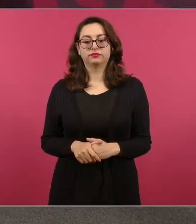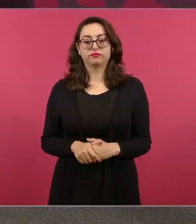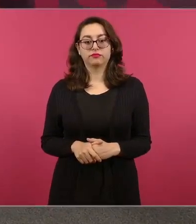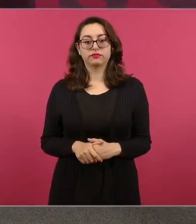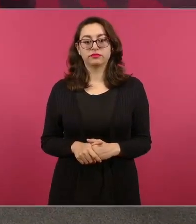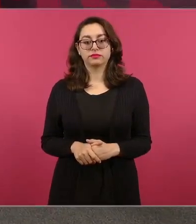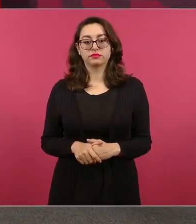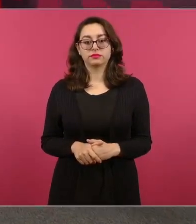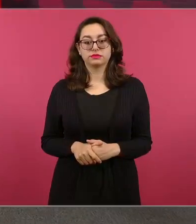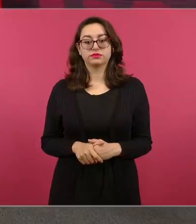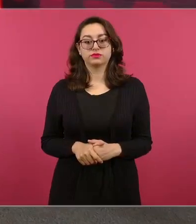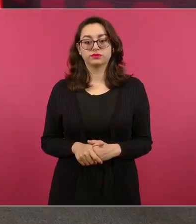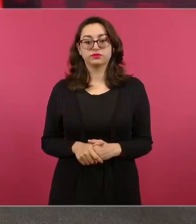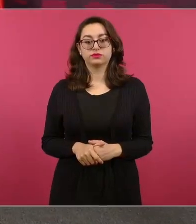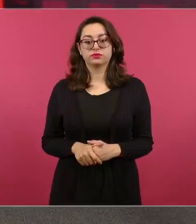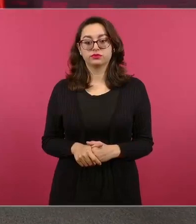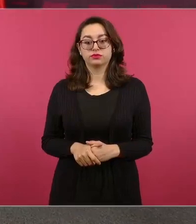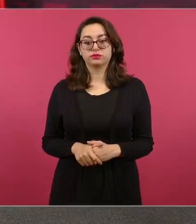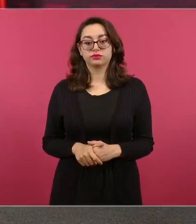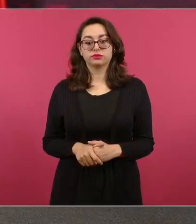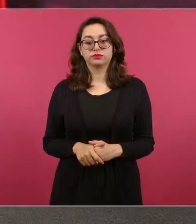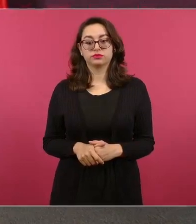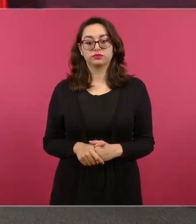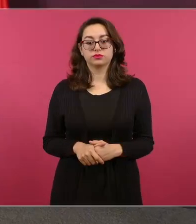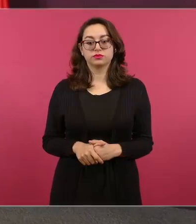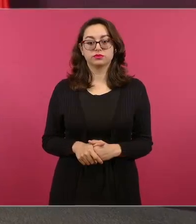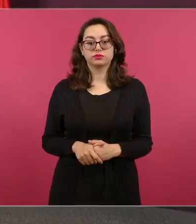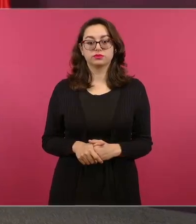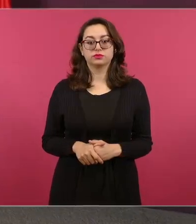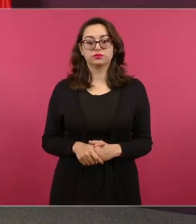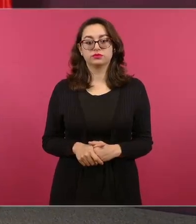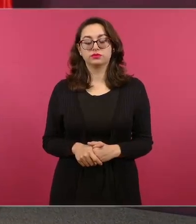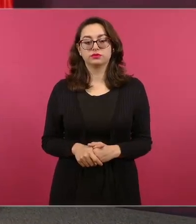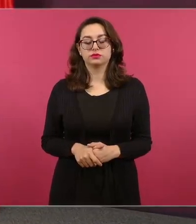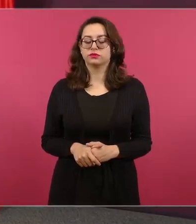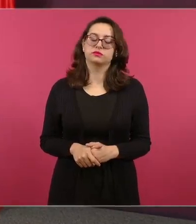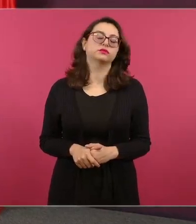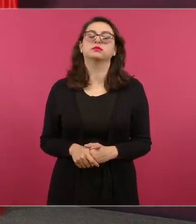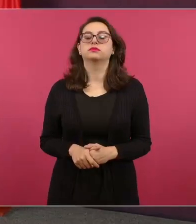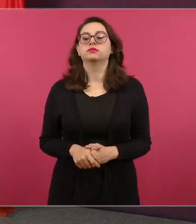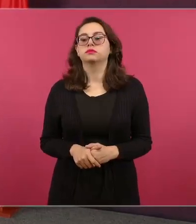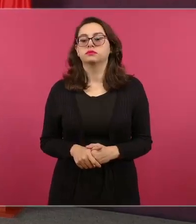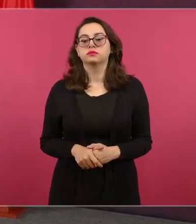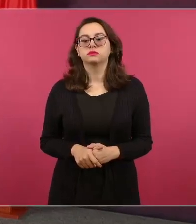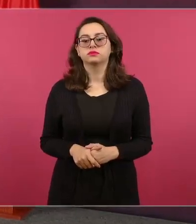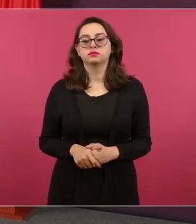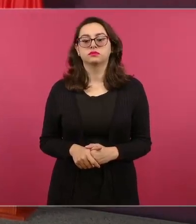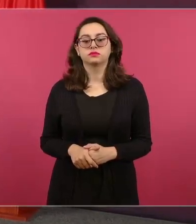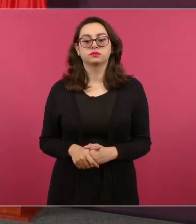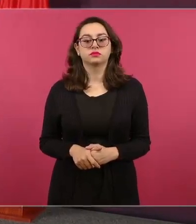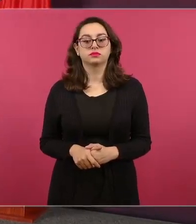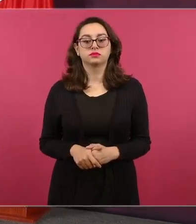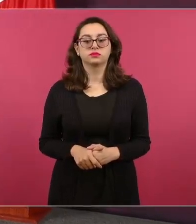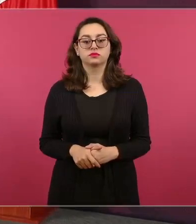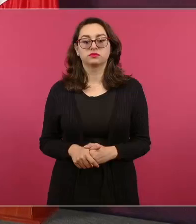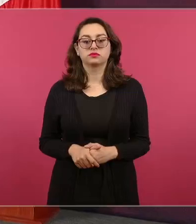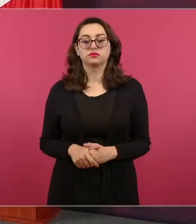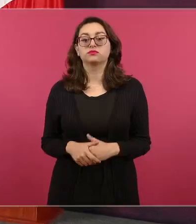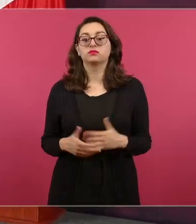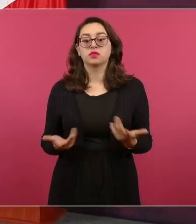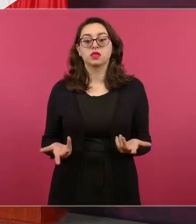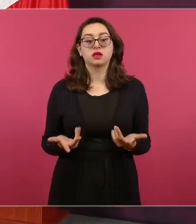Y en cada estado hay 9 estados donde se va a elegir